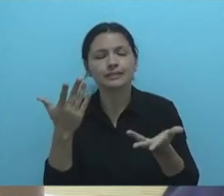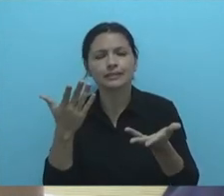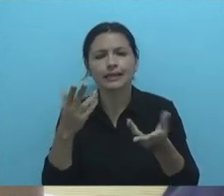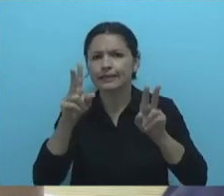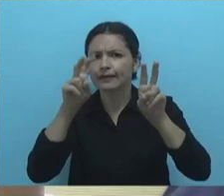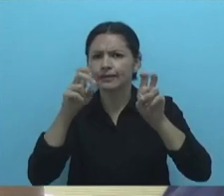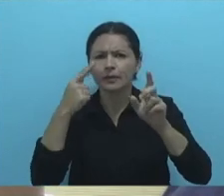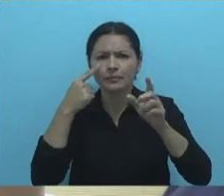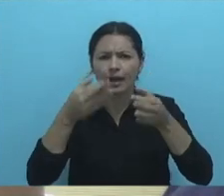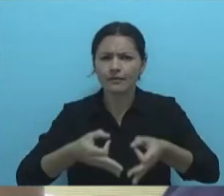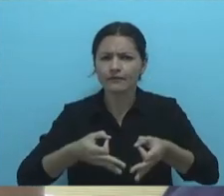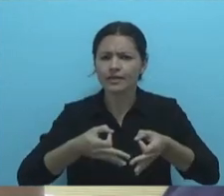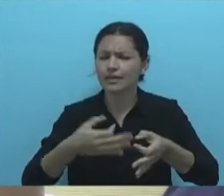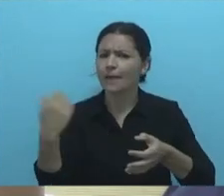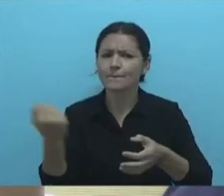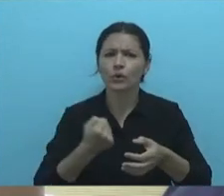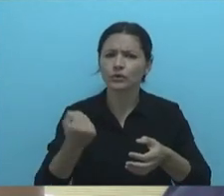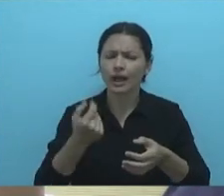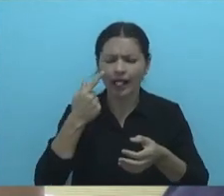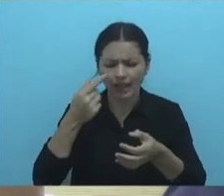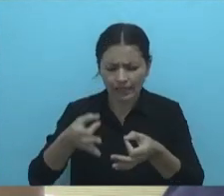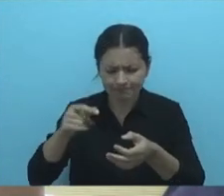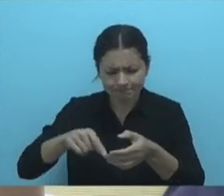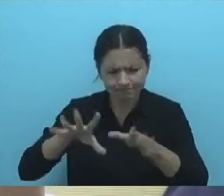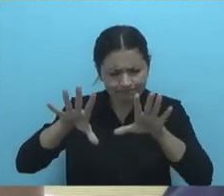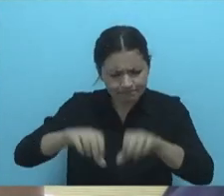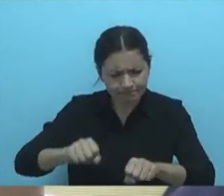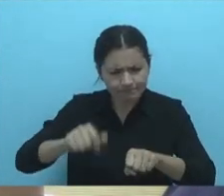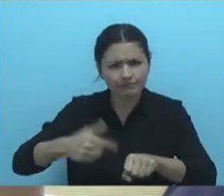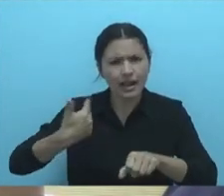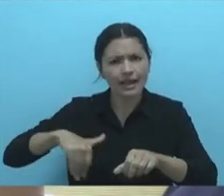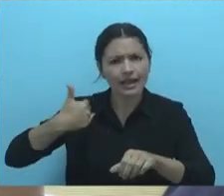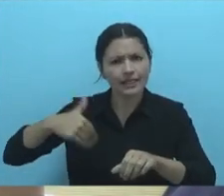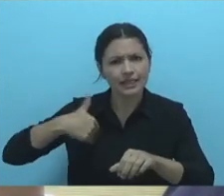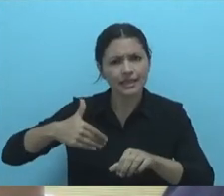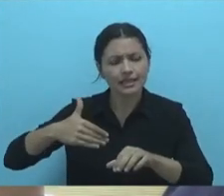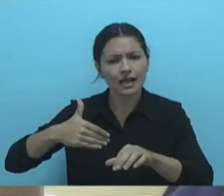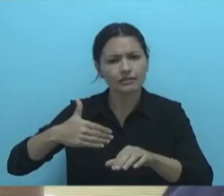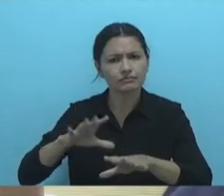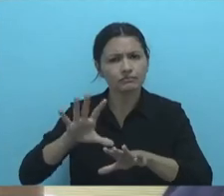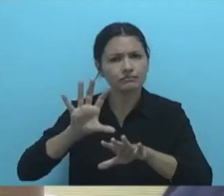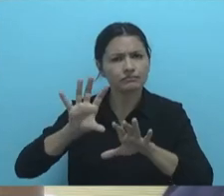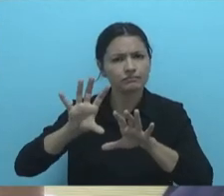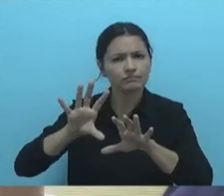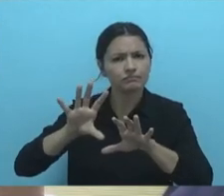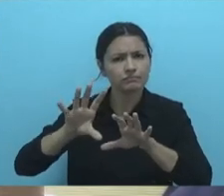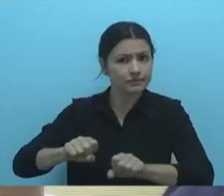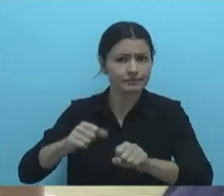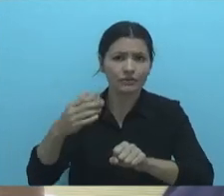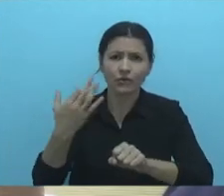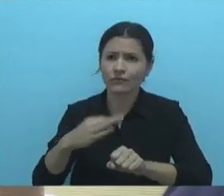presente en la cuestión de lo que significa como pertenencia del pueblo argentino pero lo que no nos damos cuenta